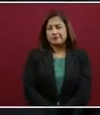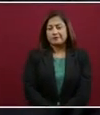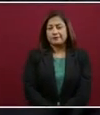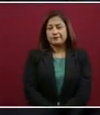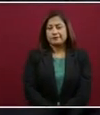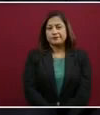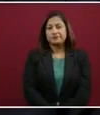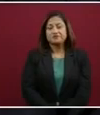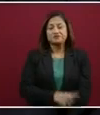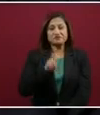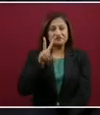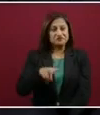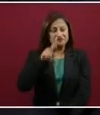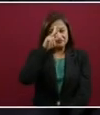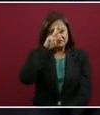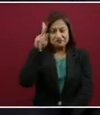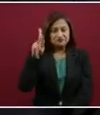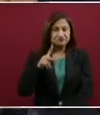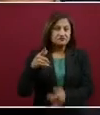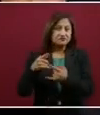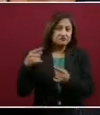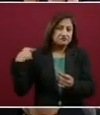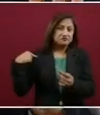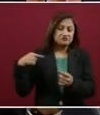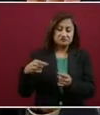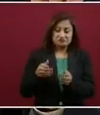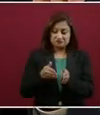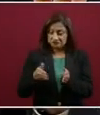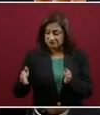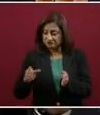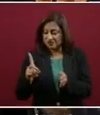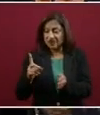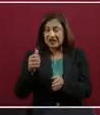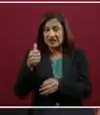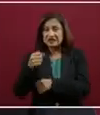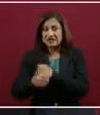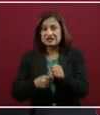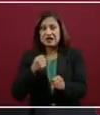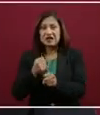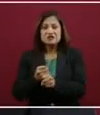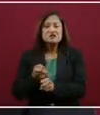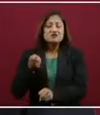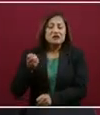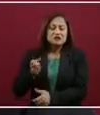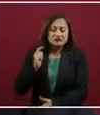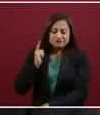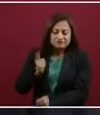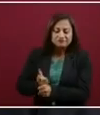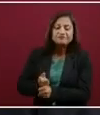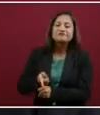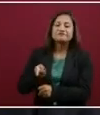en toda la historia del país. Se puede demostrar, se puede probar.